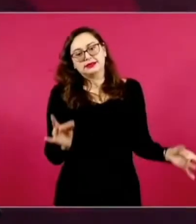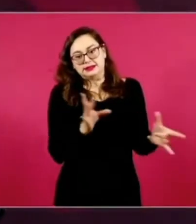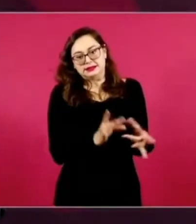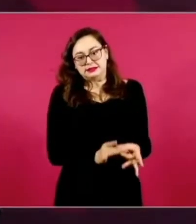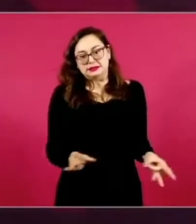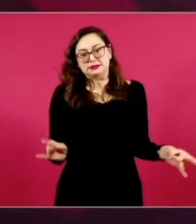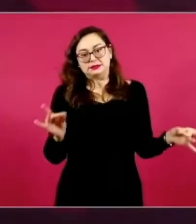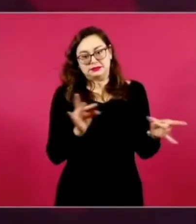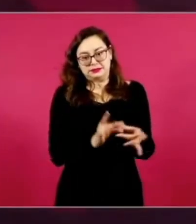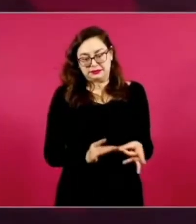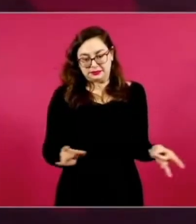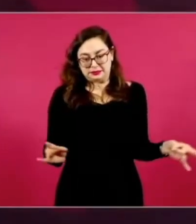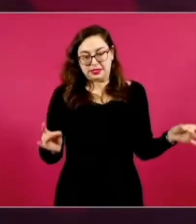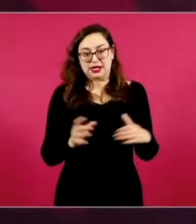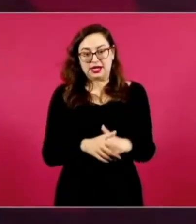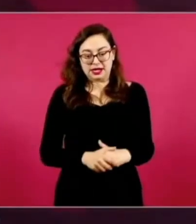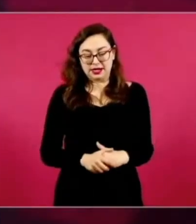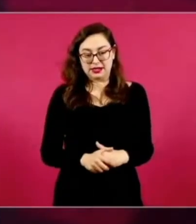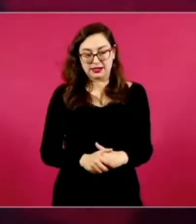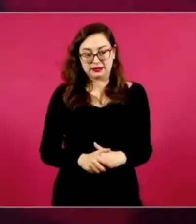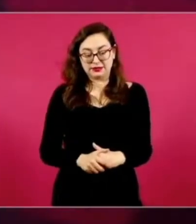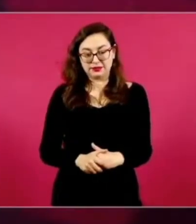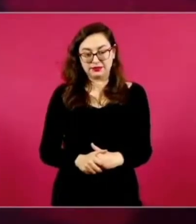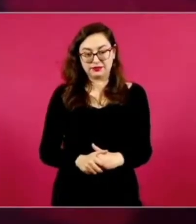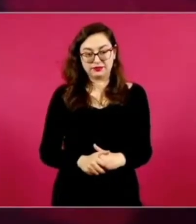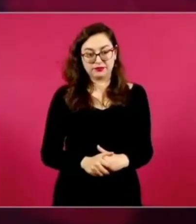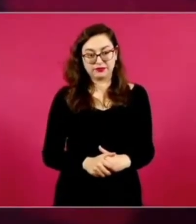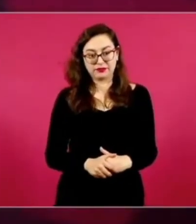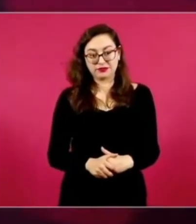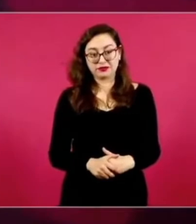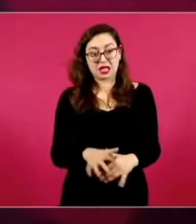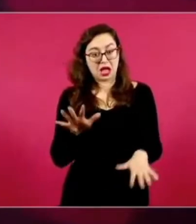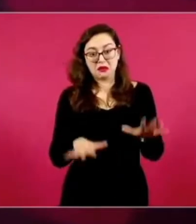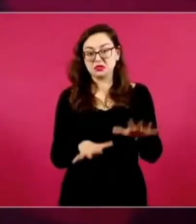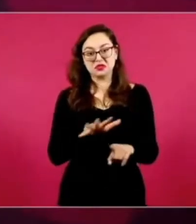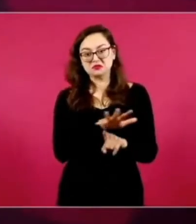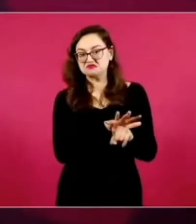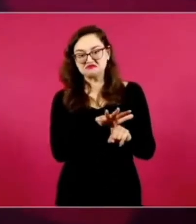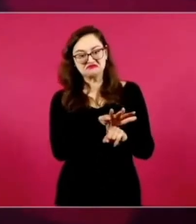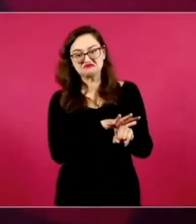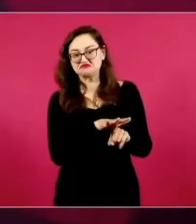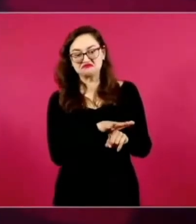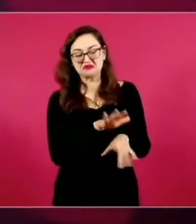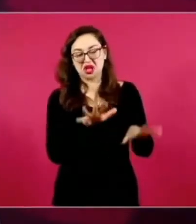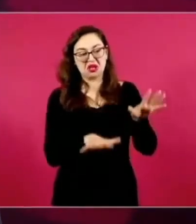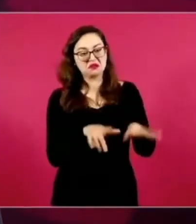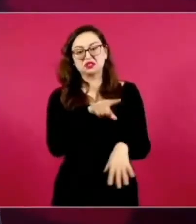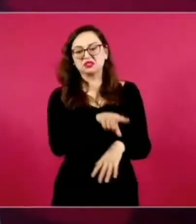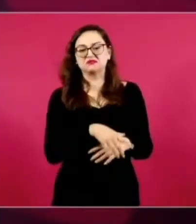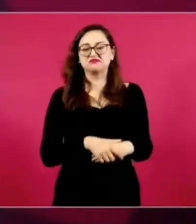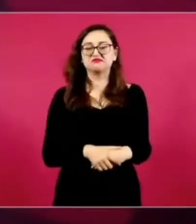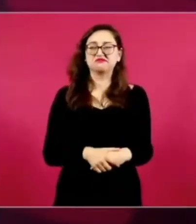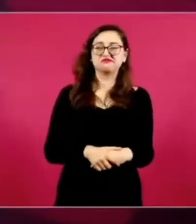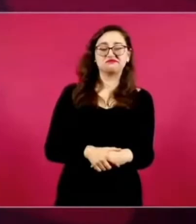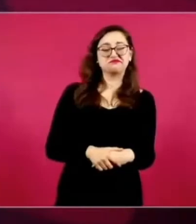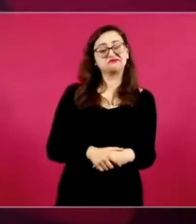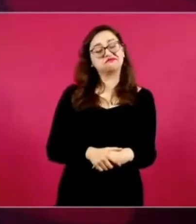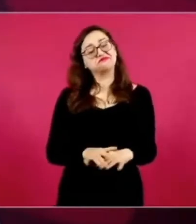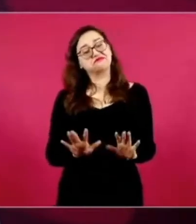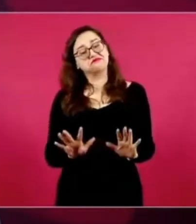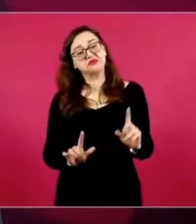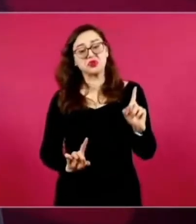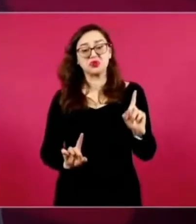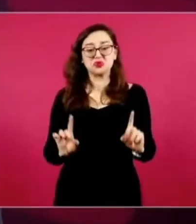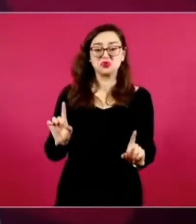y no necesariamente lo convenzo, se queda con las dudas, y tengo